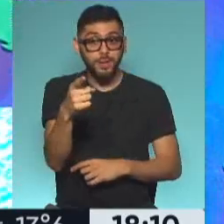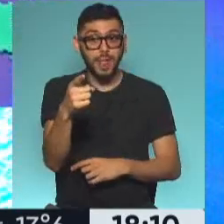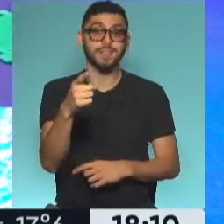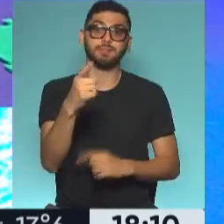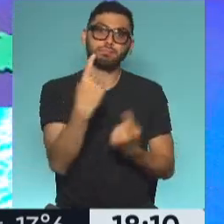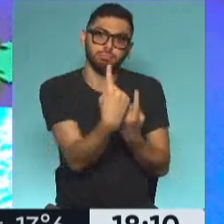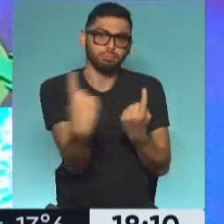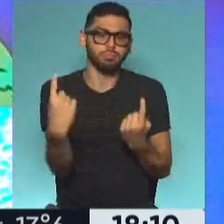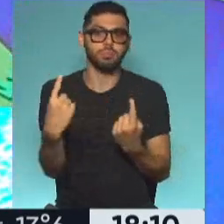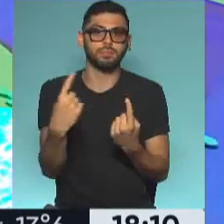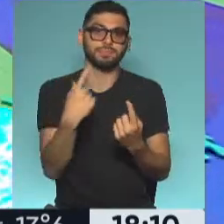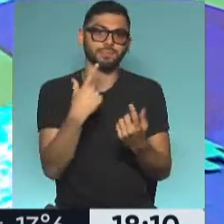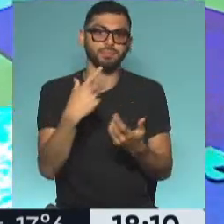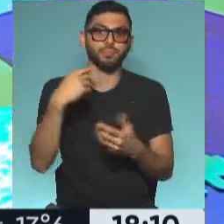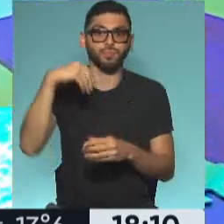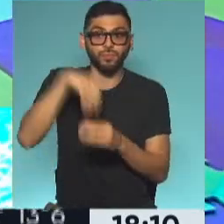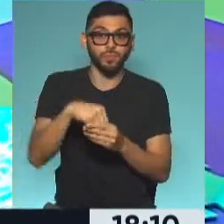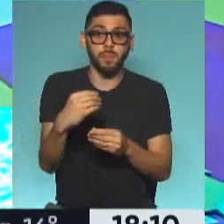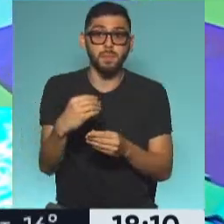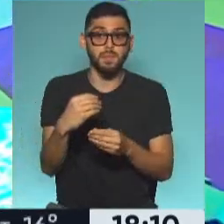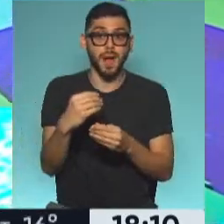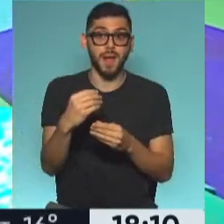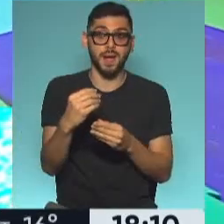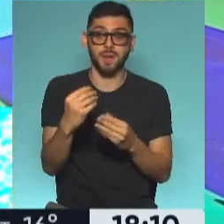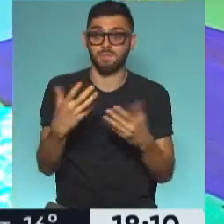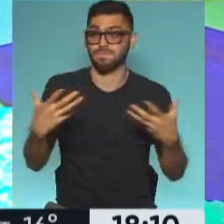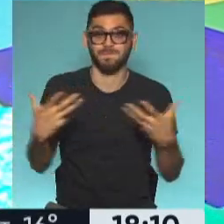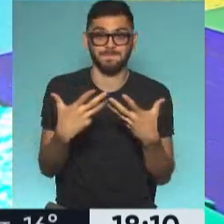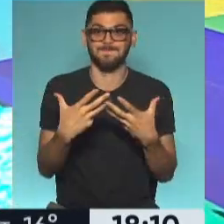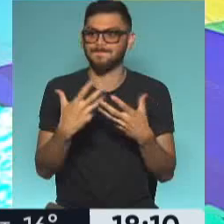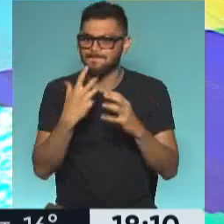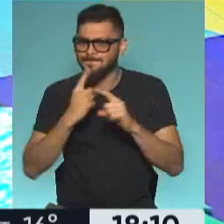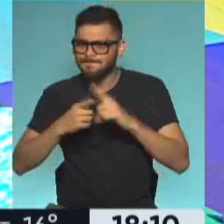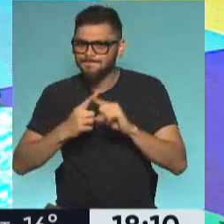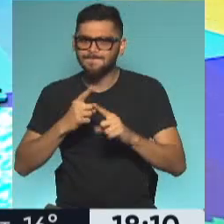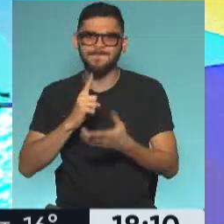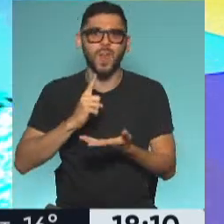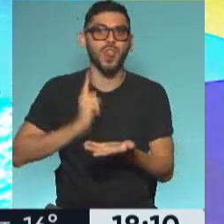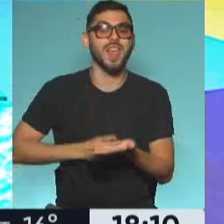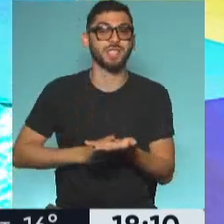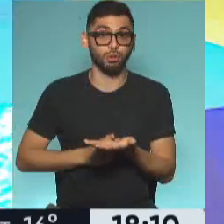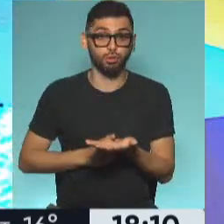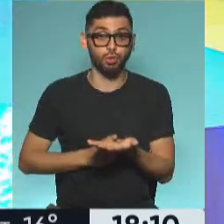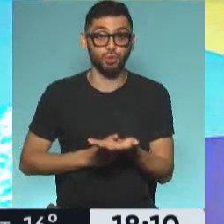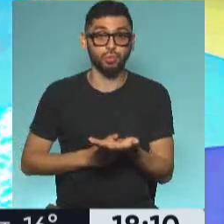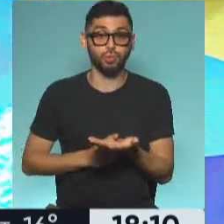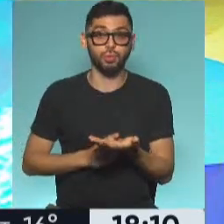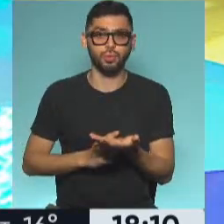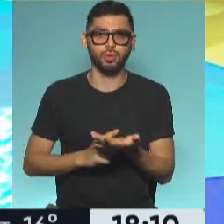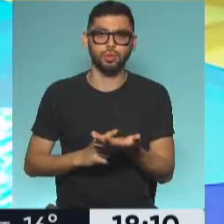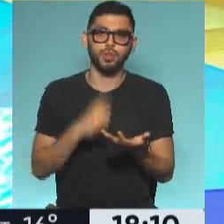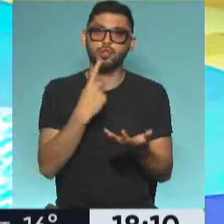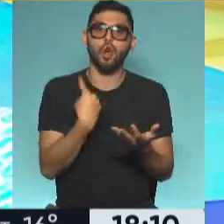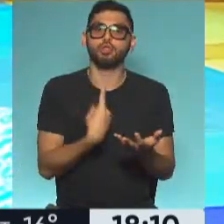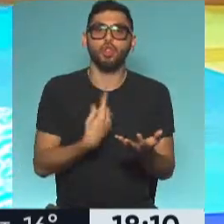acá, pueden participar para en conjunto tomar la decisión sobre la respuesta. Nosotros los alentamos,